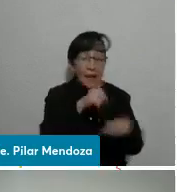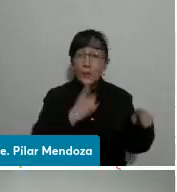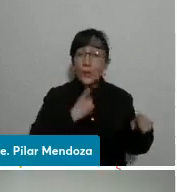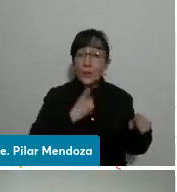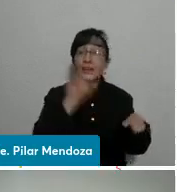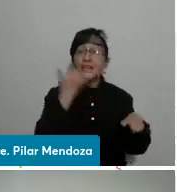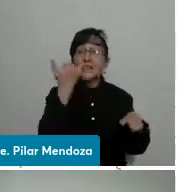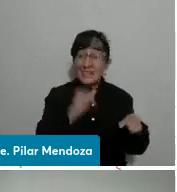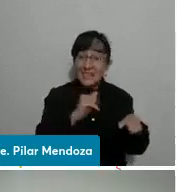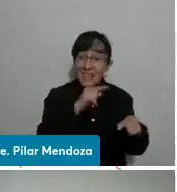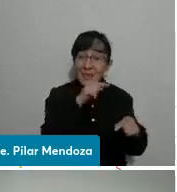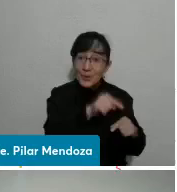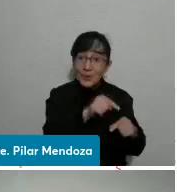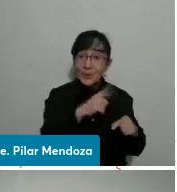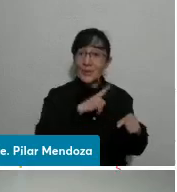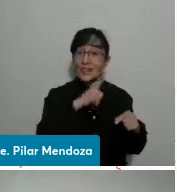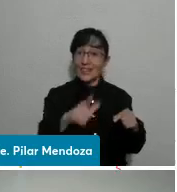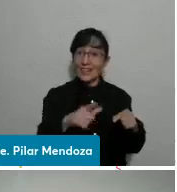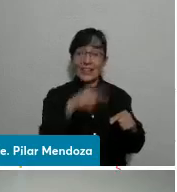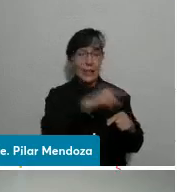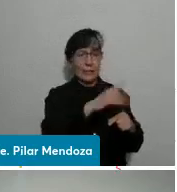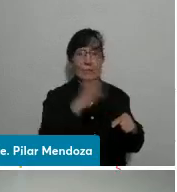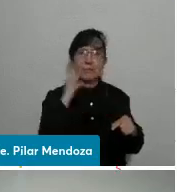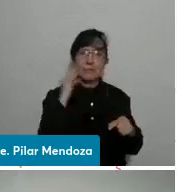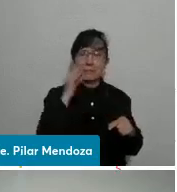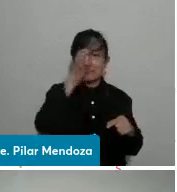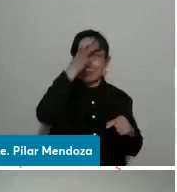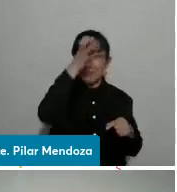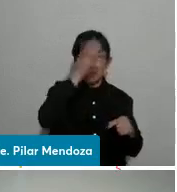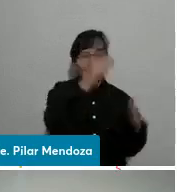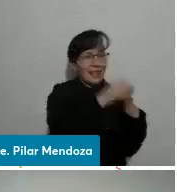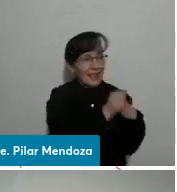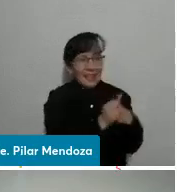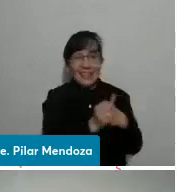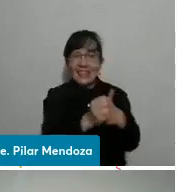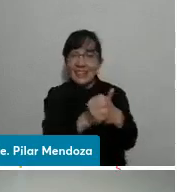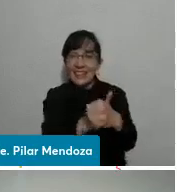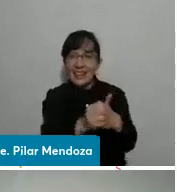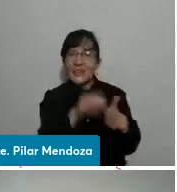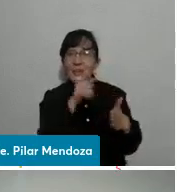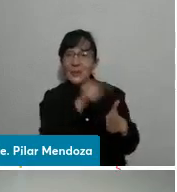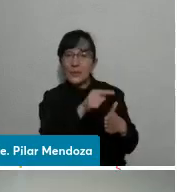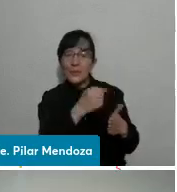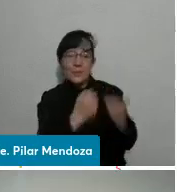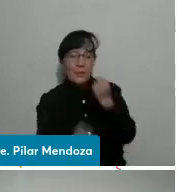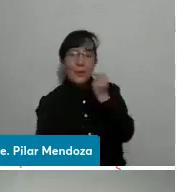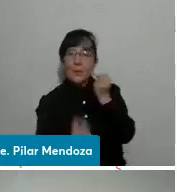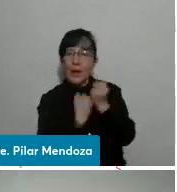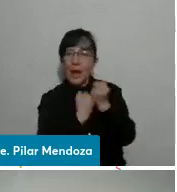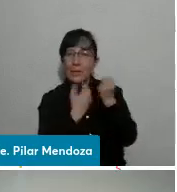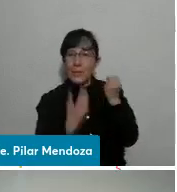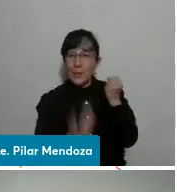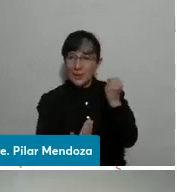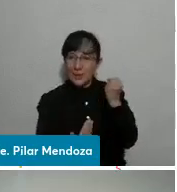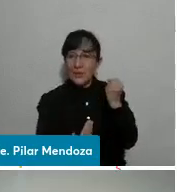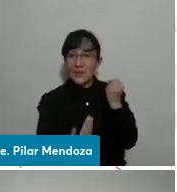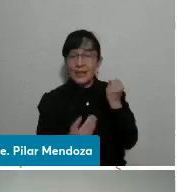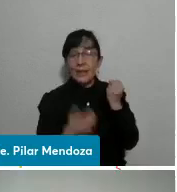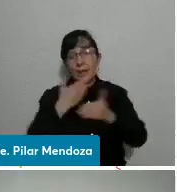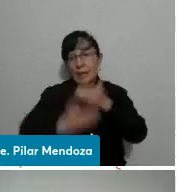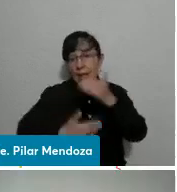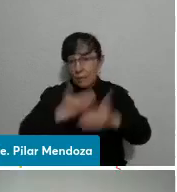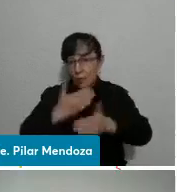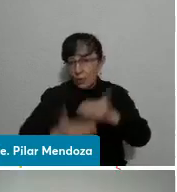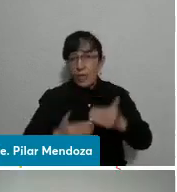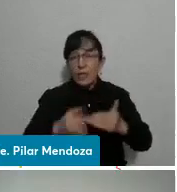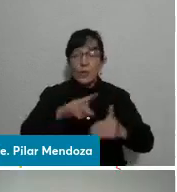son esos guías o esos estudiantes que necesitamos como apoyo para el proceso de sus